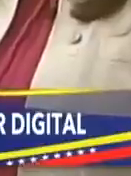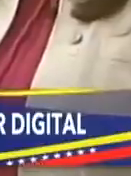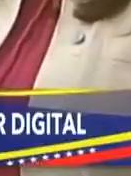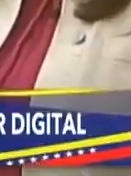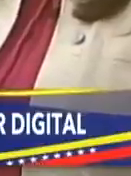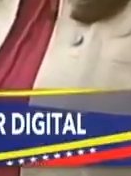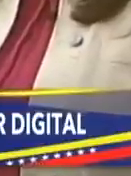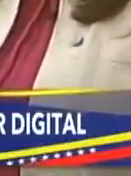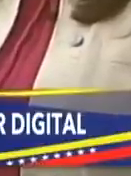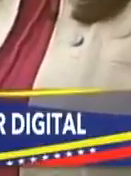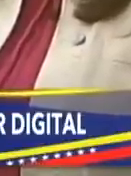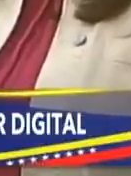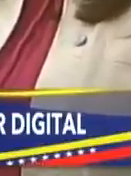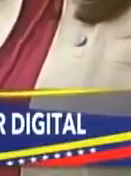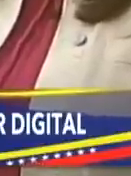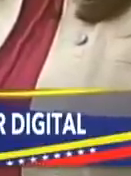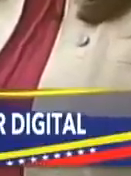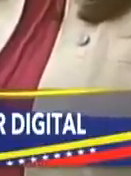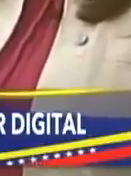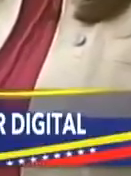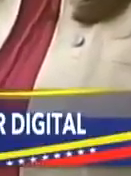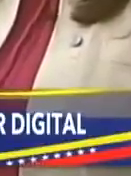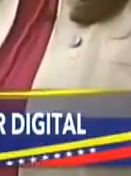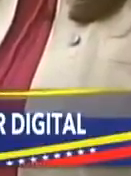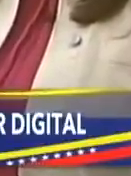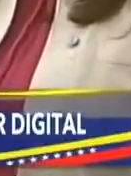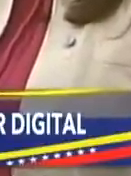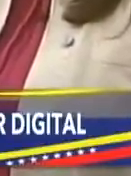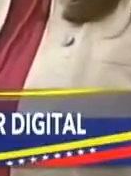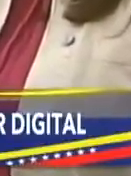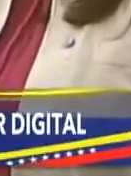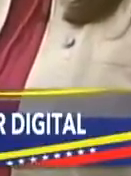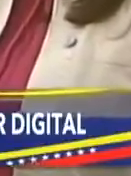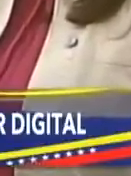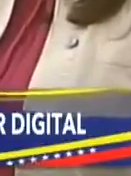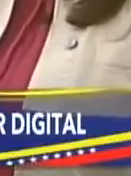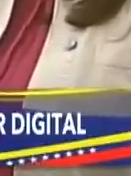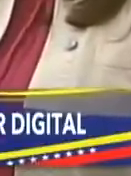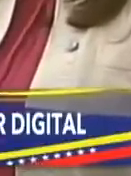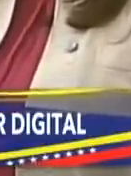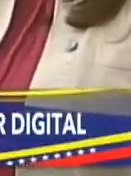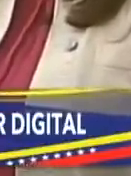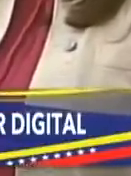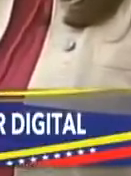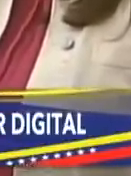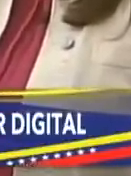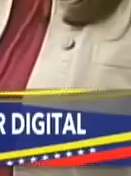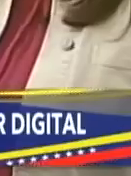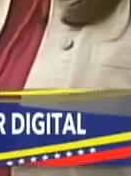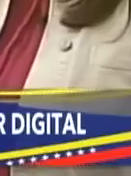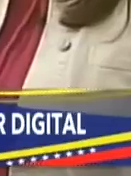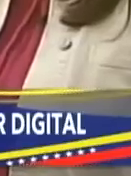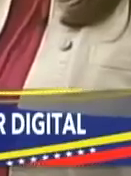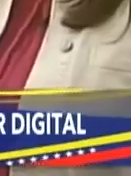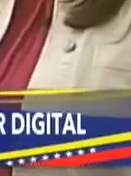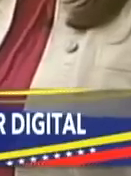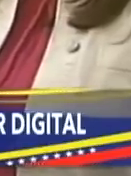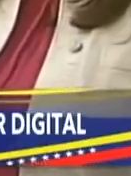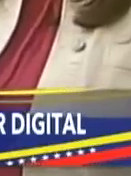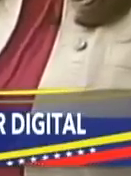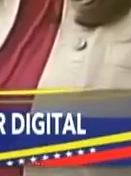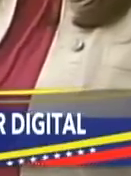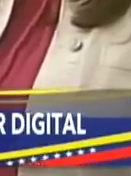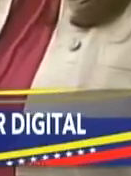de combos de comida nacional, comencé con 10 combos, a los 3 meses ya tenía 50 combos y ahorita le estoy despachándole a la caja de ahorro de Línea